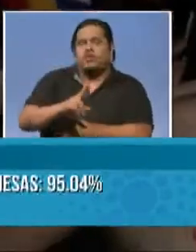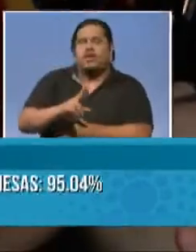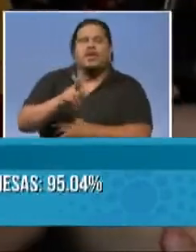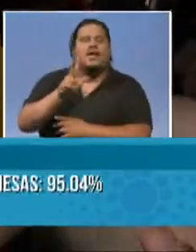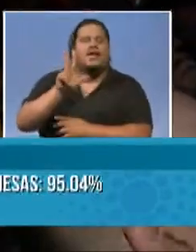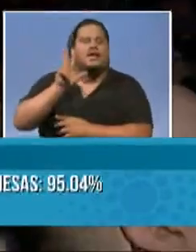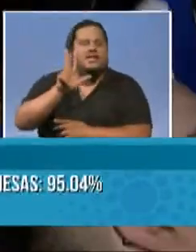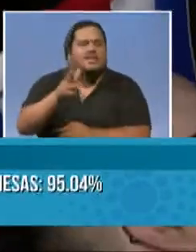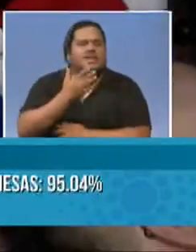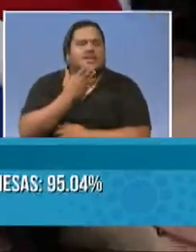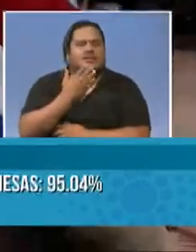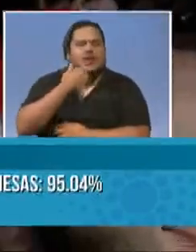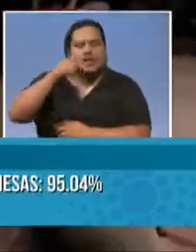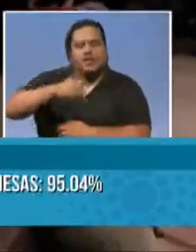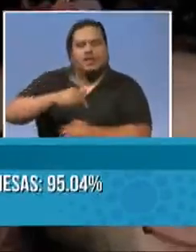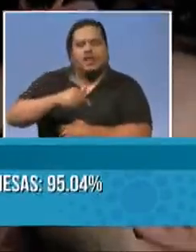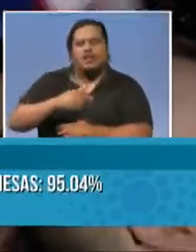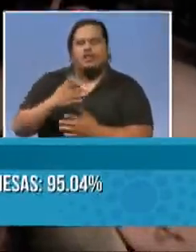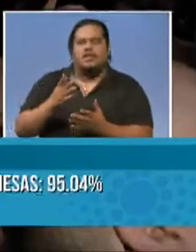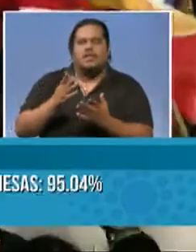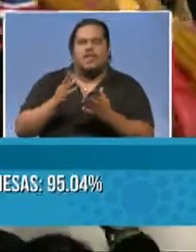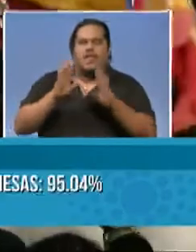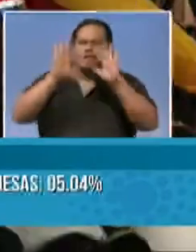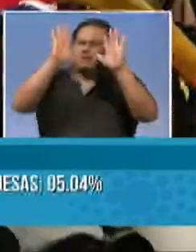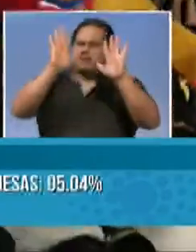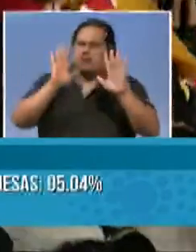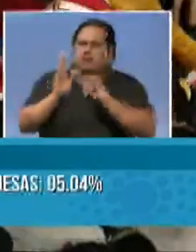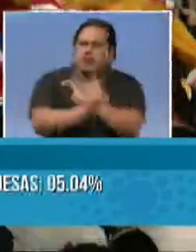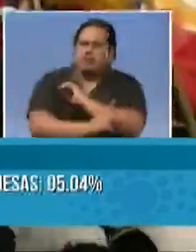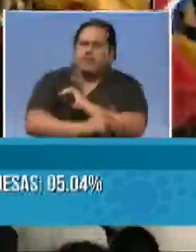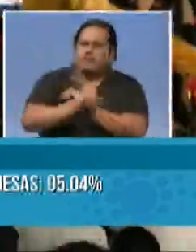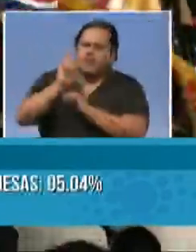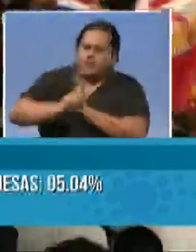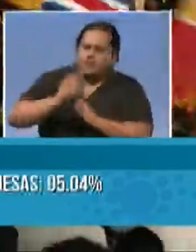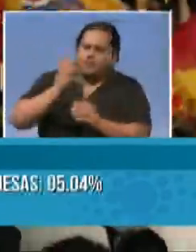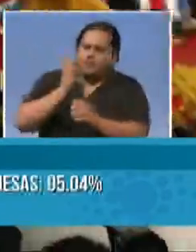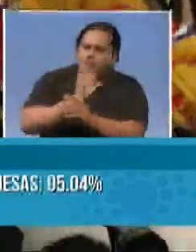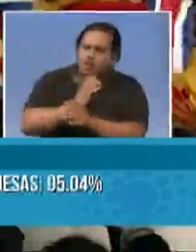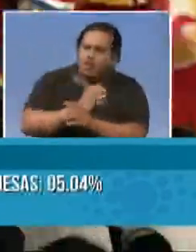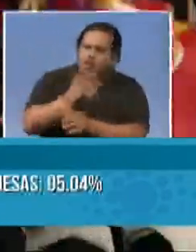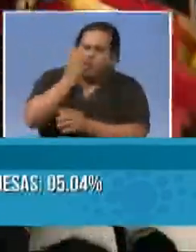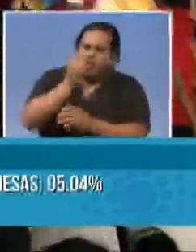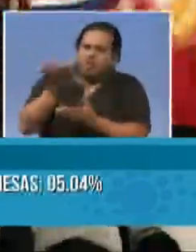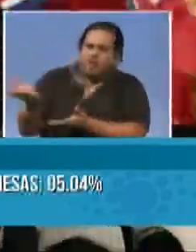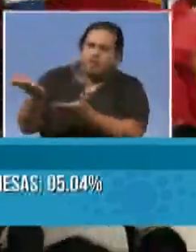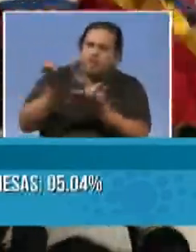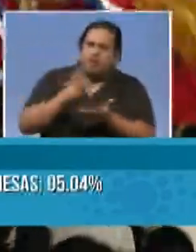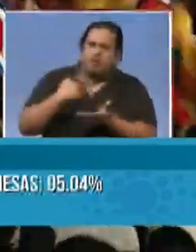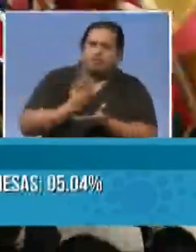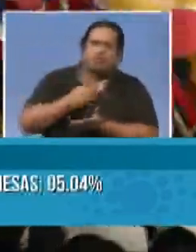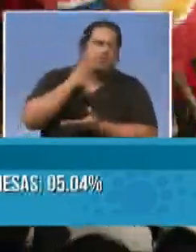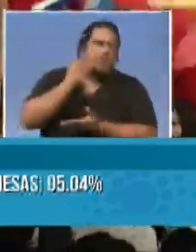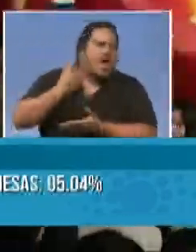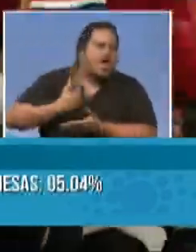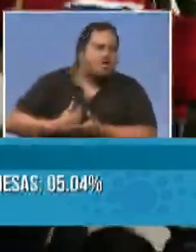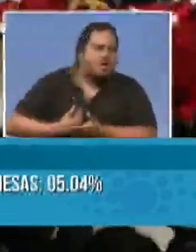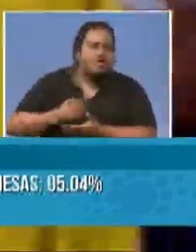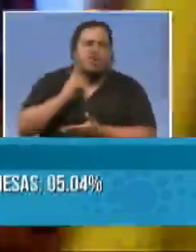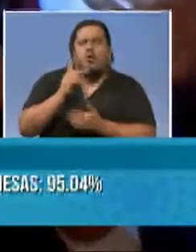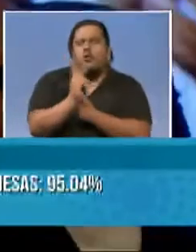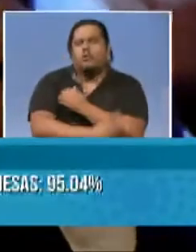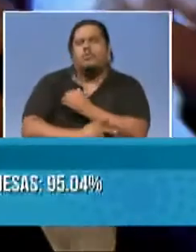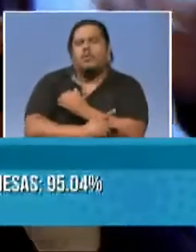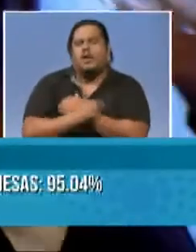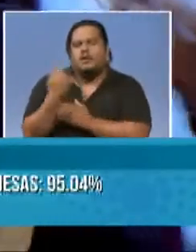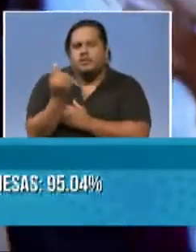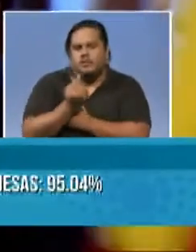de este maravilloso país que tenemos que cuidar porque nos lo dejaron nuestros abuelos. Un país